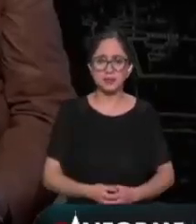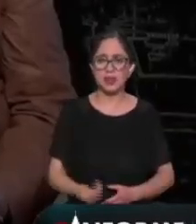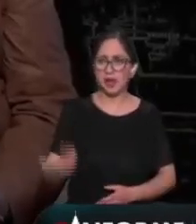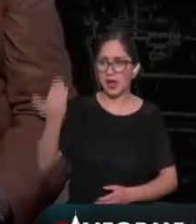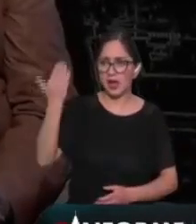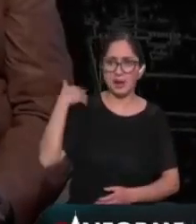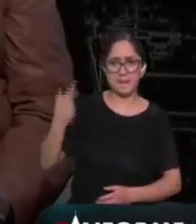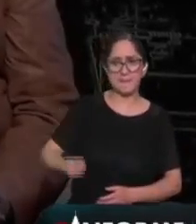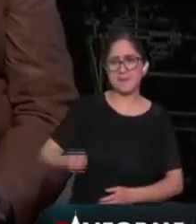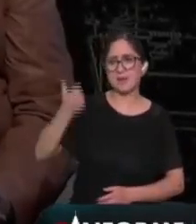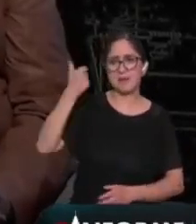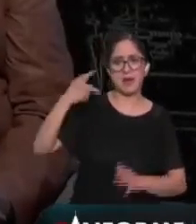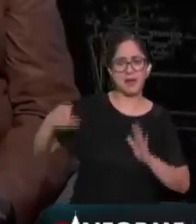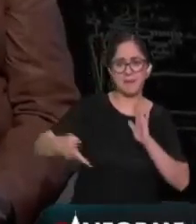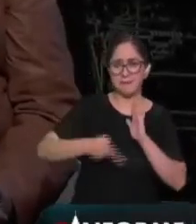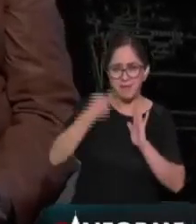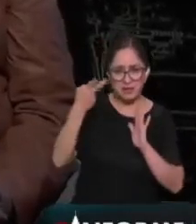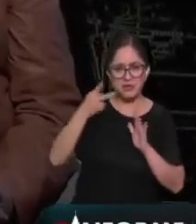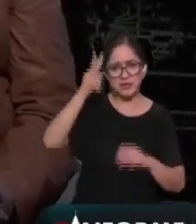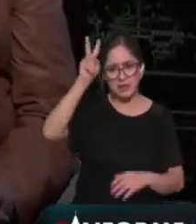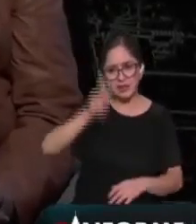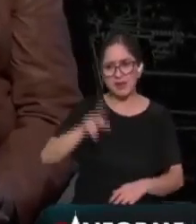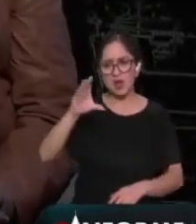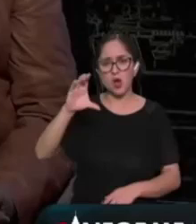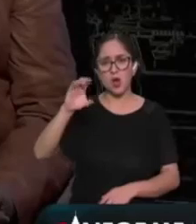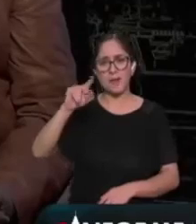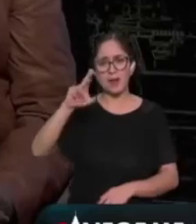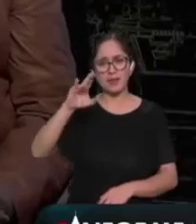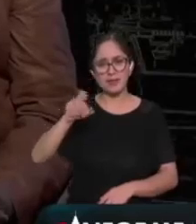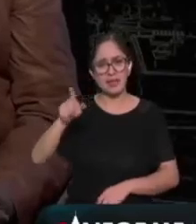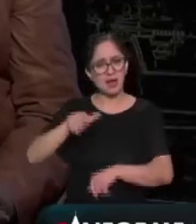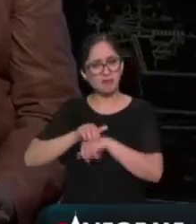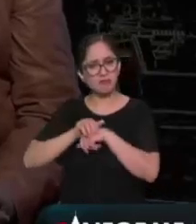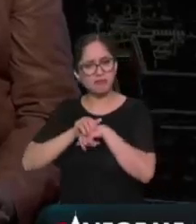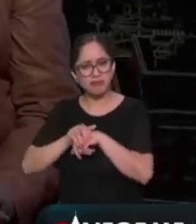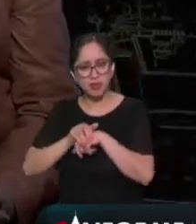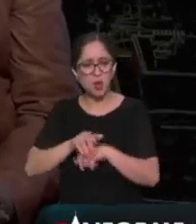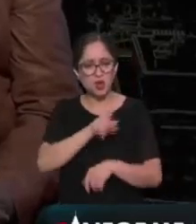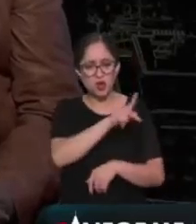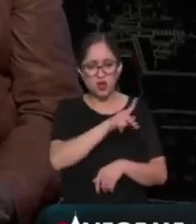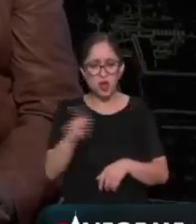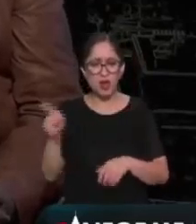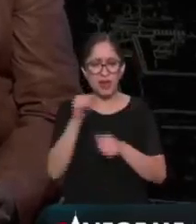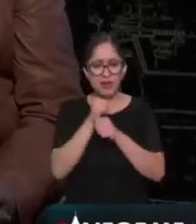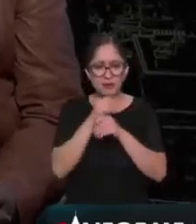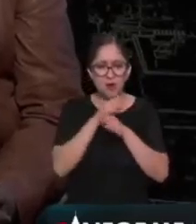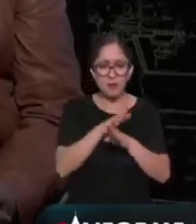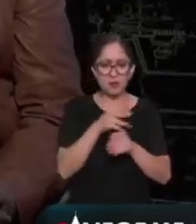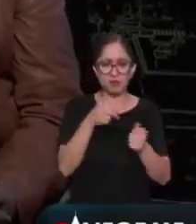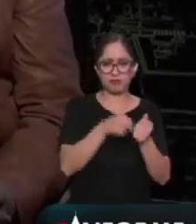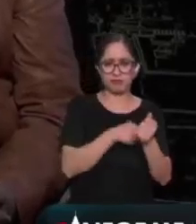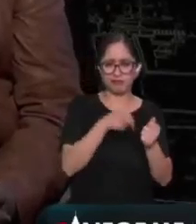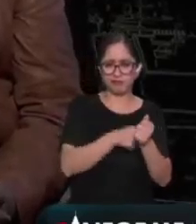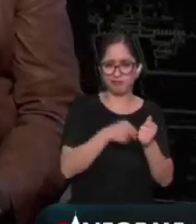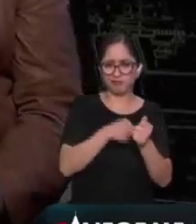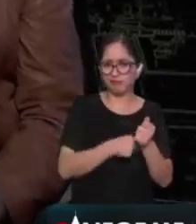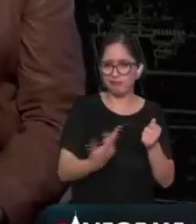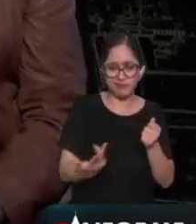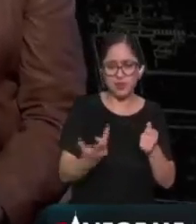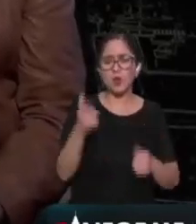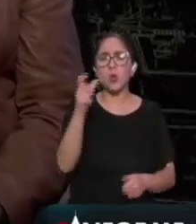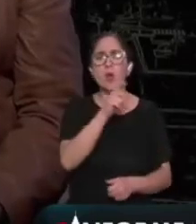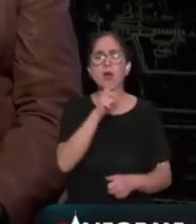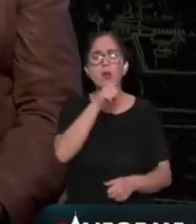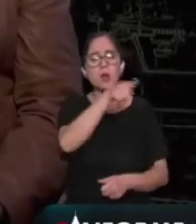mal con Plasencia. Era muy amigo de la señora, entonces todo lo ocultaron. De hecho, esa valorización nos